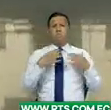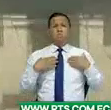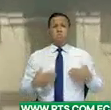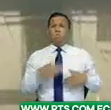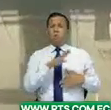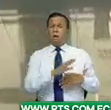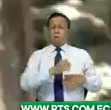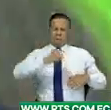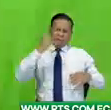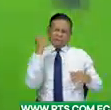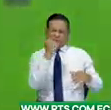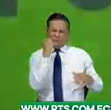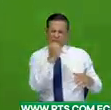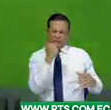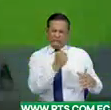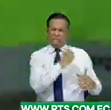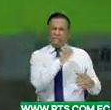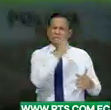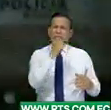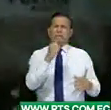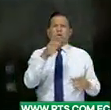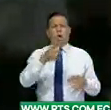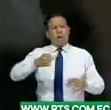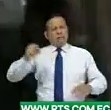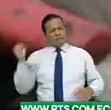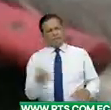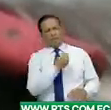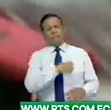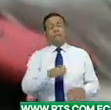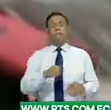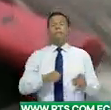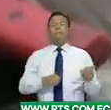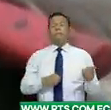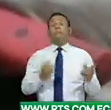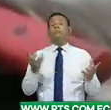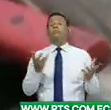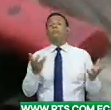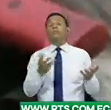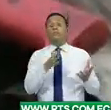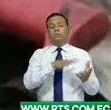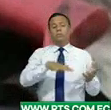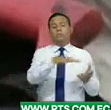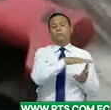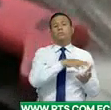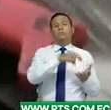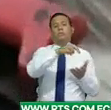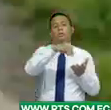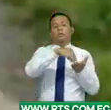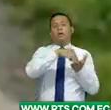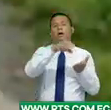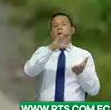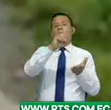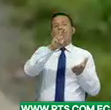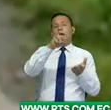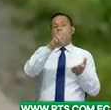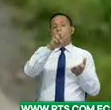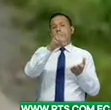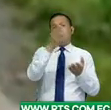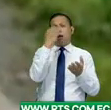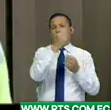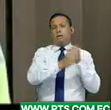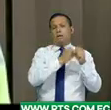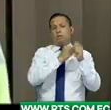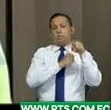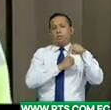heridas cortantes similares a las de un machete. El hecho ocurrió en el recinto El Paraíso del Cantón El Carmen en marzo del 2017.